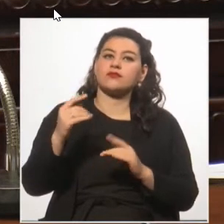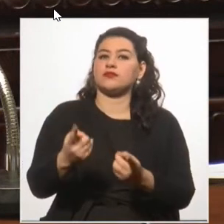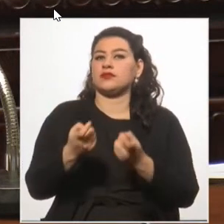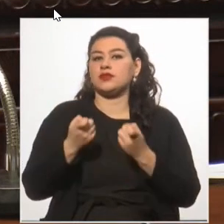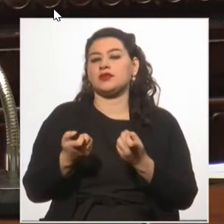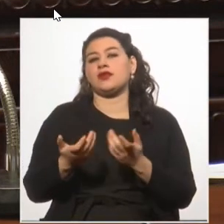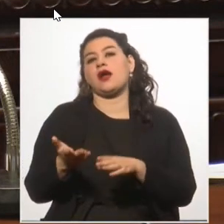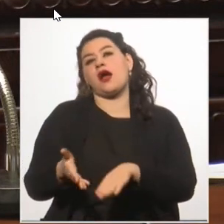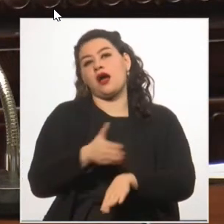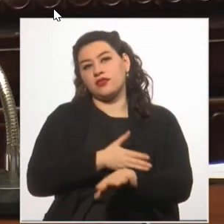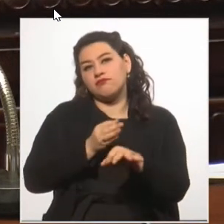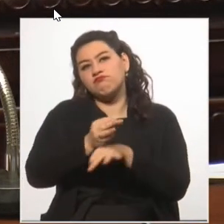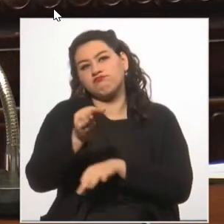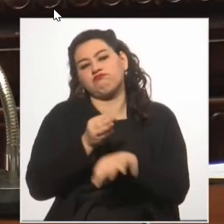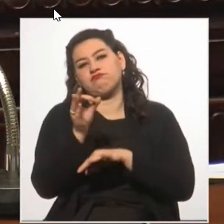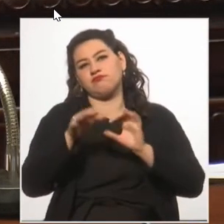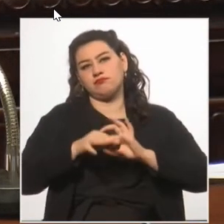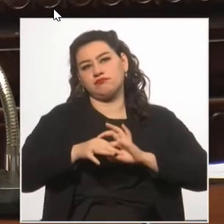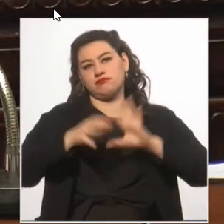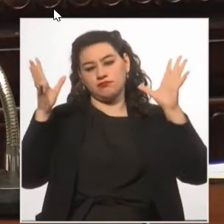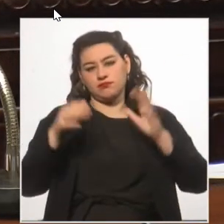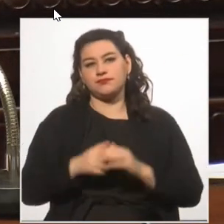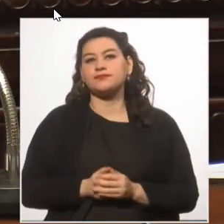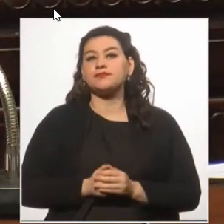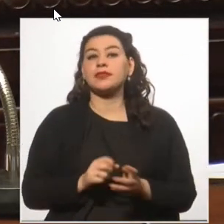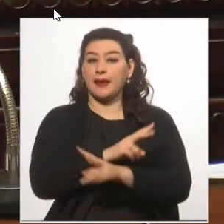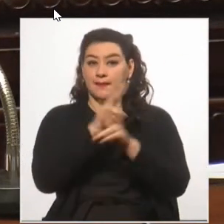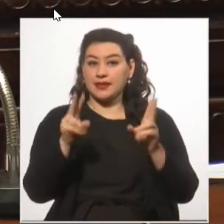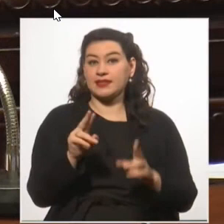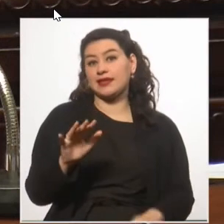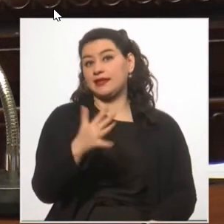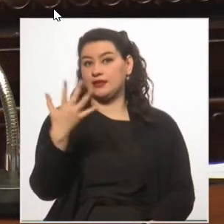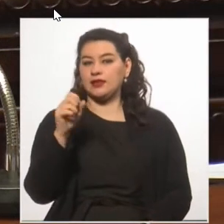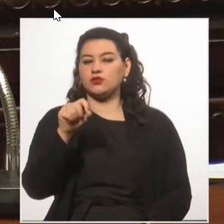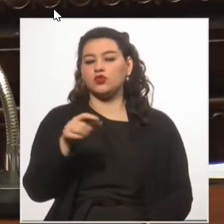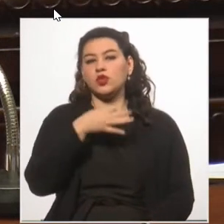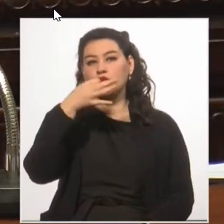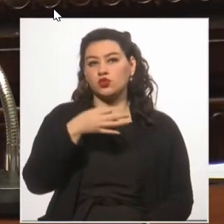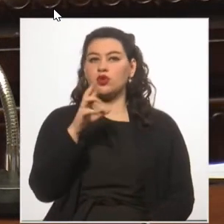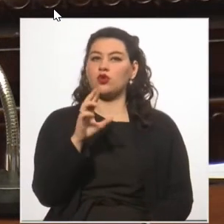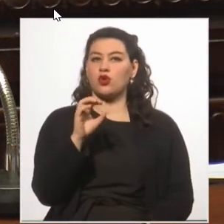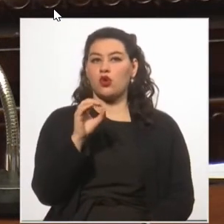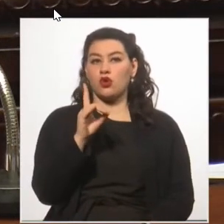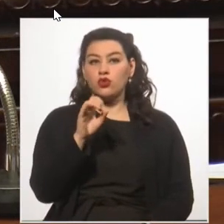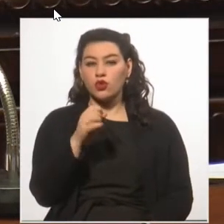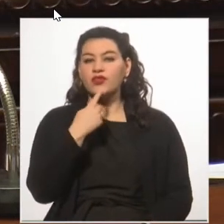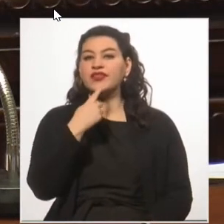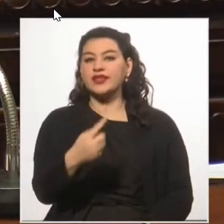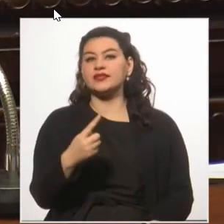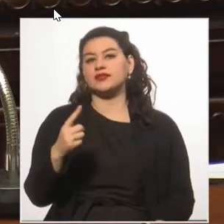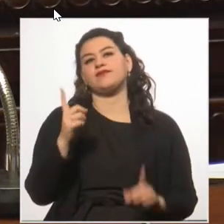fundarse democráticamente. En la parte quinta de este discurso, Rodó aplicó